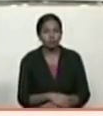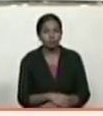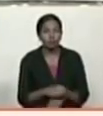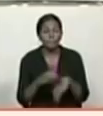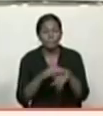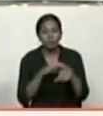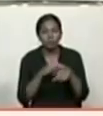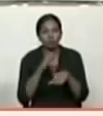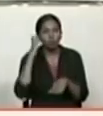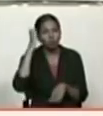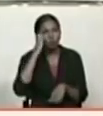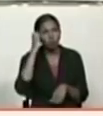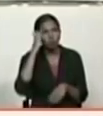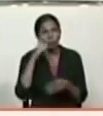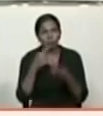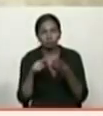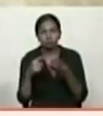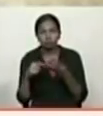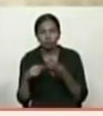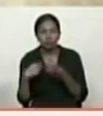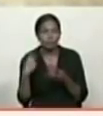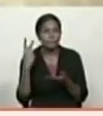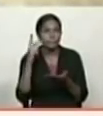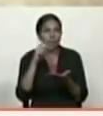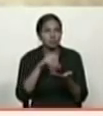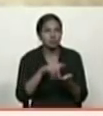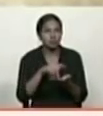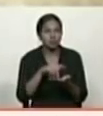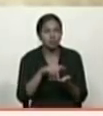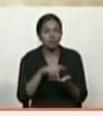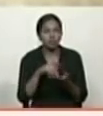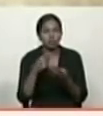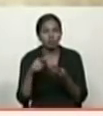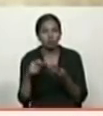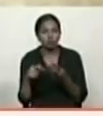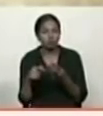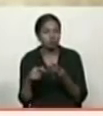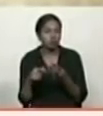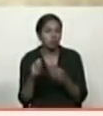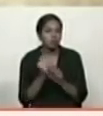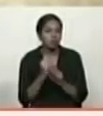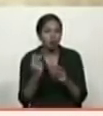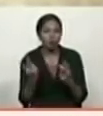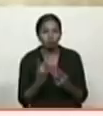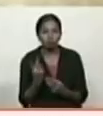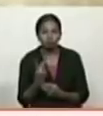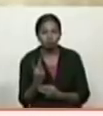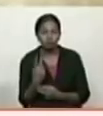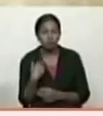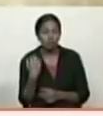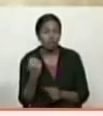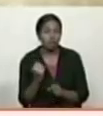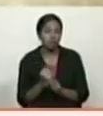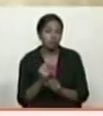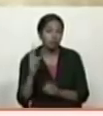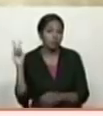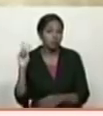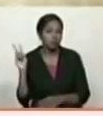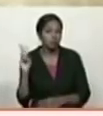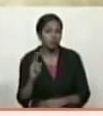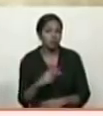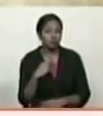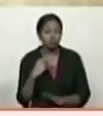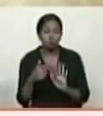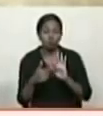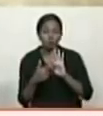para Europa, viceministro Félix Plasencia para asuntos multilaterales y una gran delegación de Venezuela estuvo presente en lo que